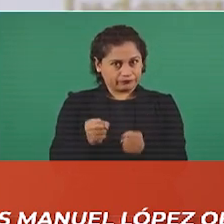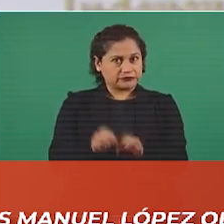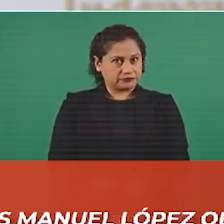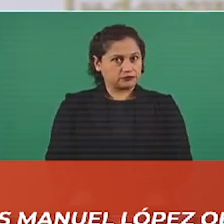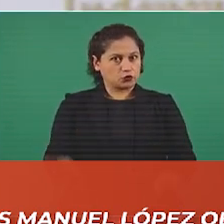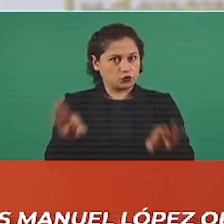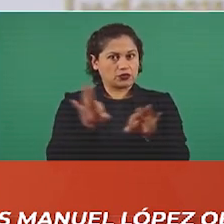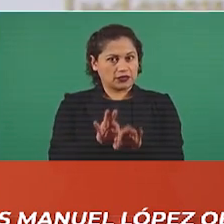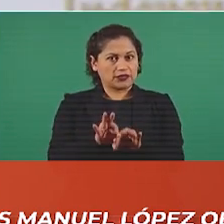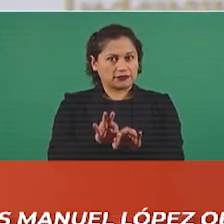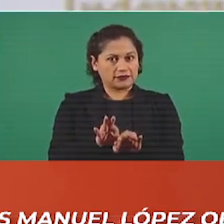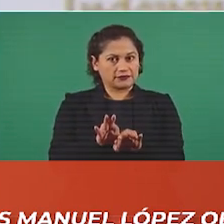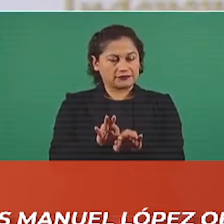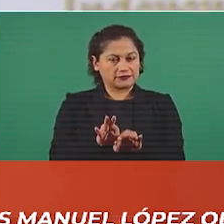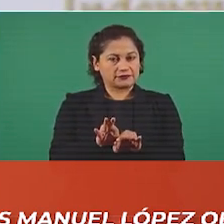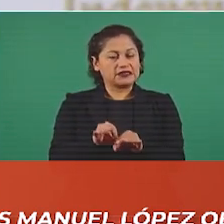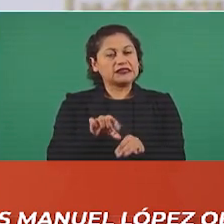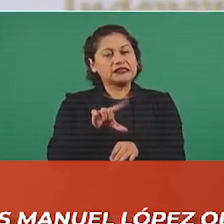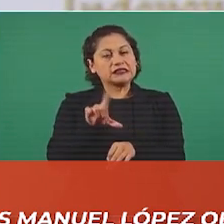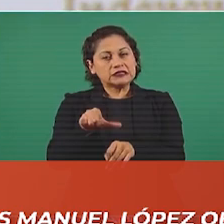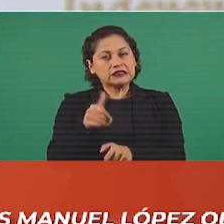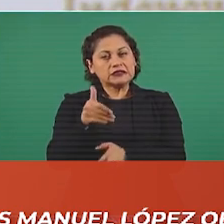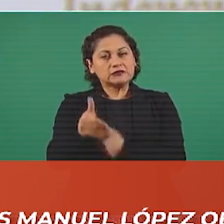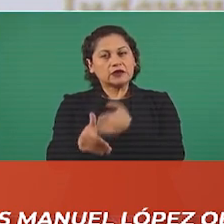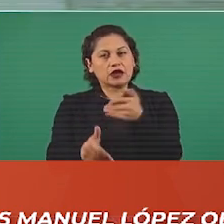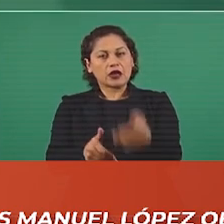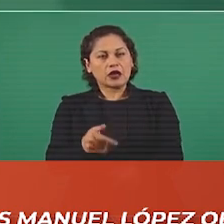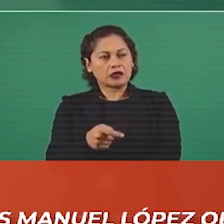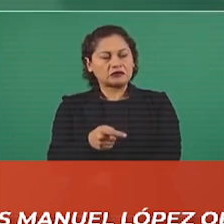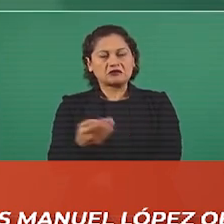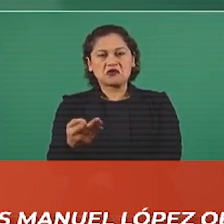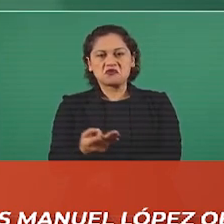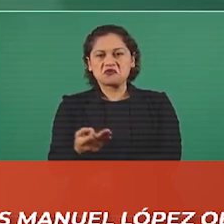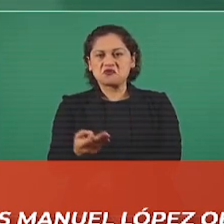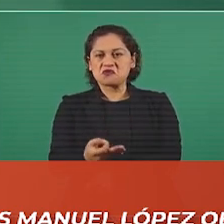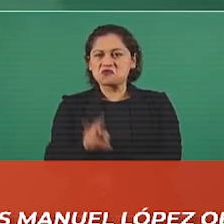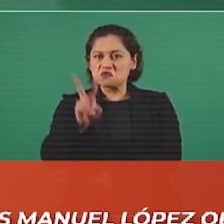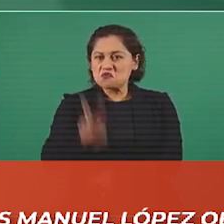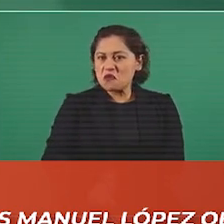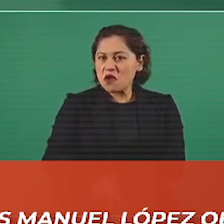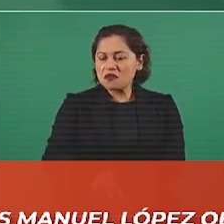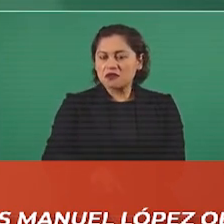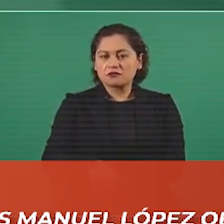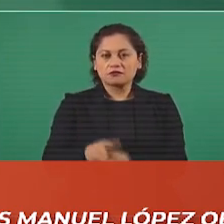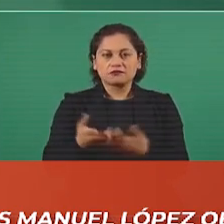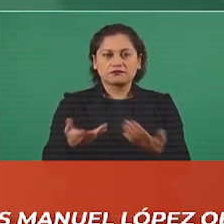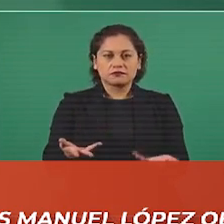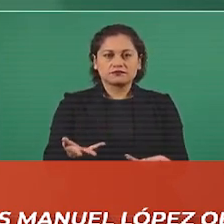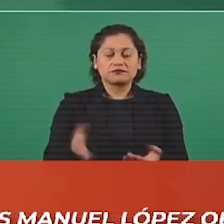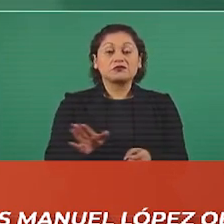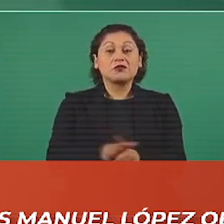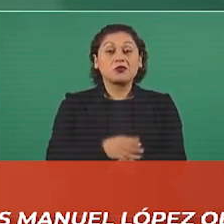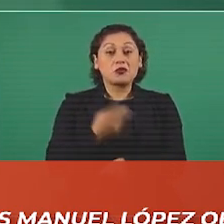se convierten en vetos, y por eso no procede